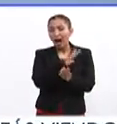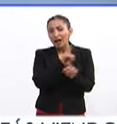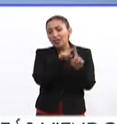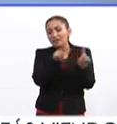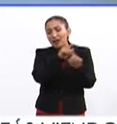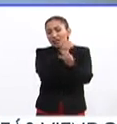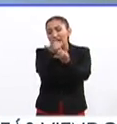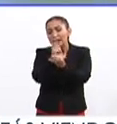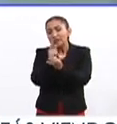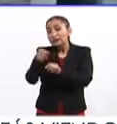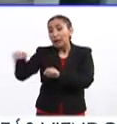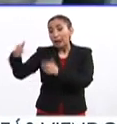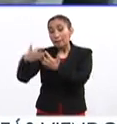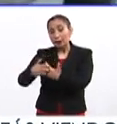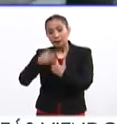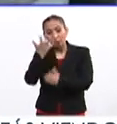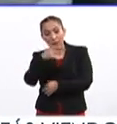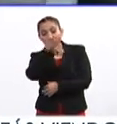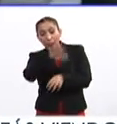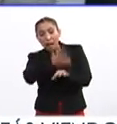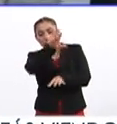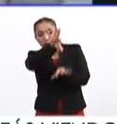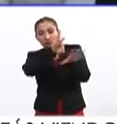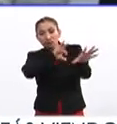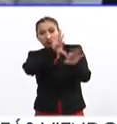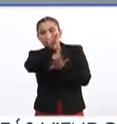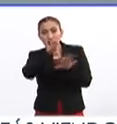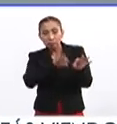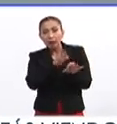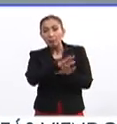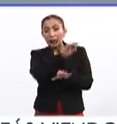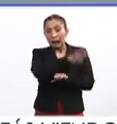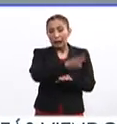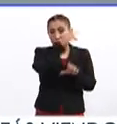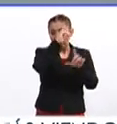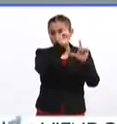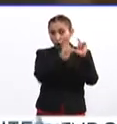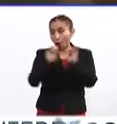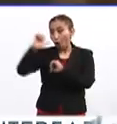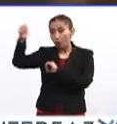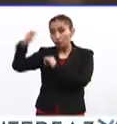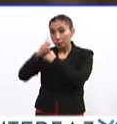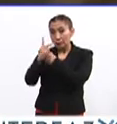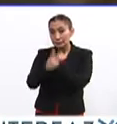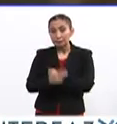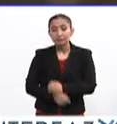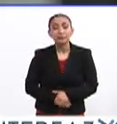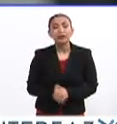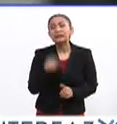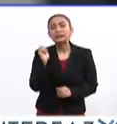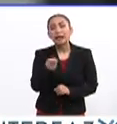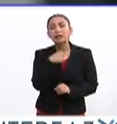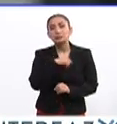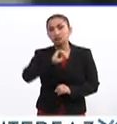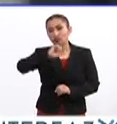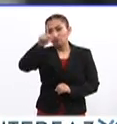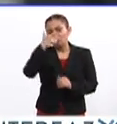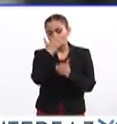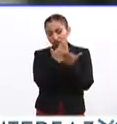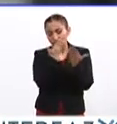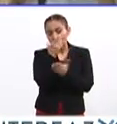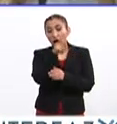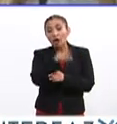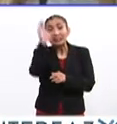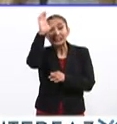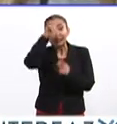serie de carreras de las que las compañías buscan mayor capital humano, tanto a nivel nacional como internacional. Se trata de profesiones